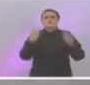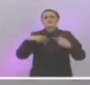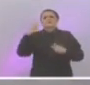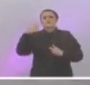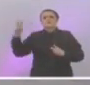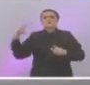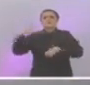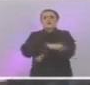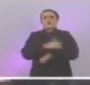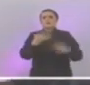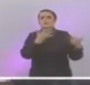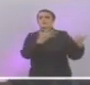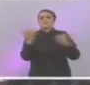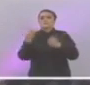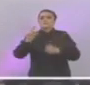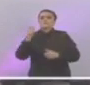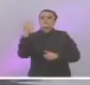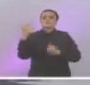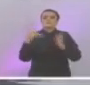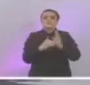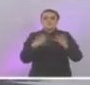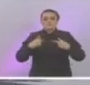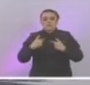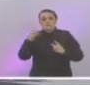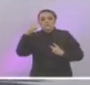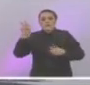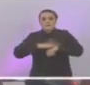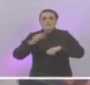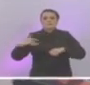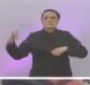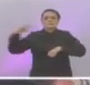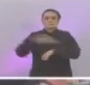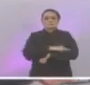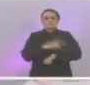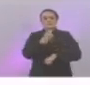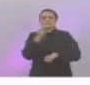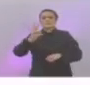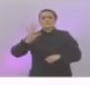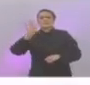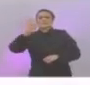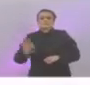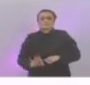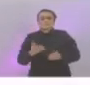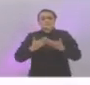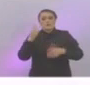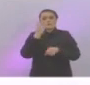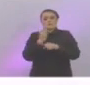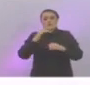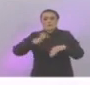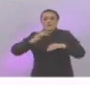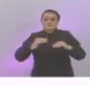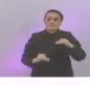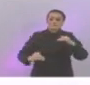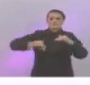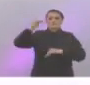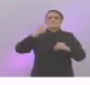los 627 mil pasajeros, un crecimiento del 140%, el tercero más alto del